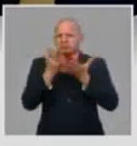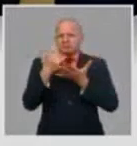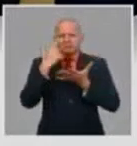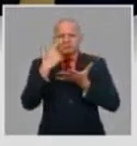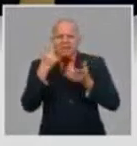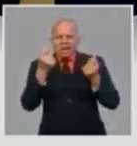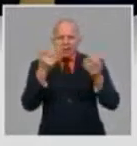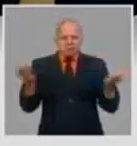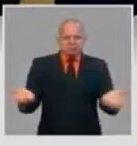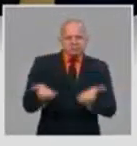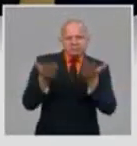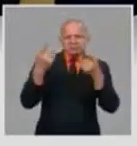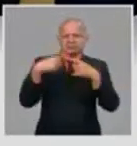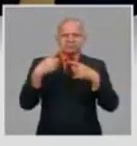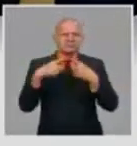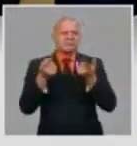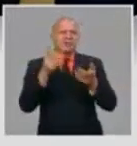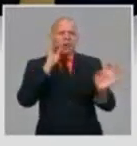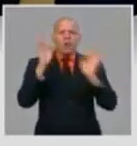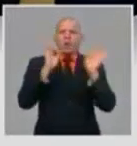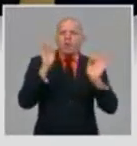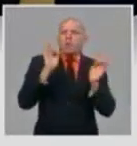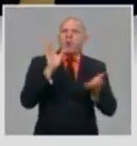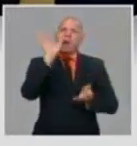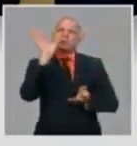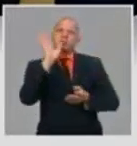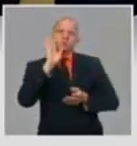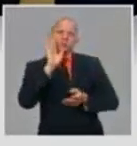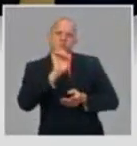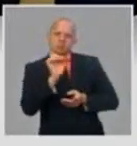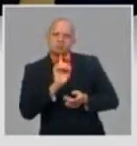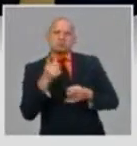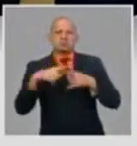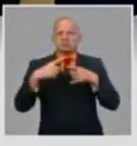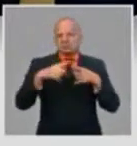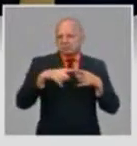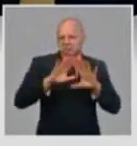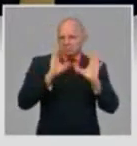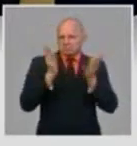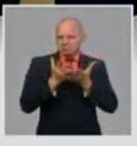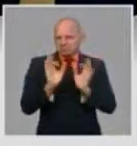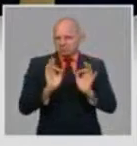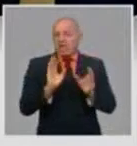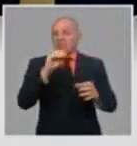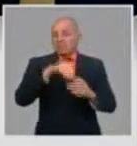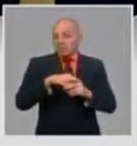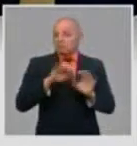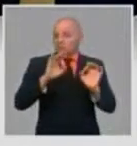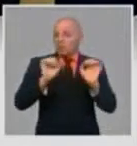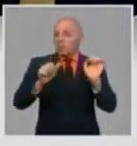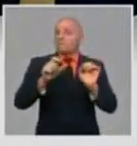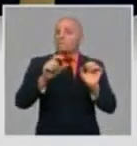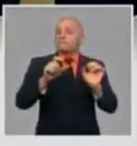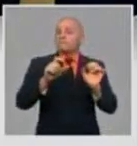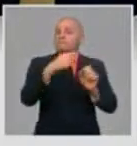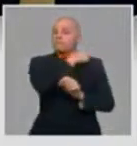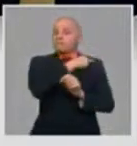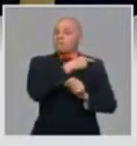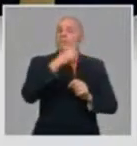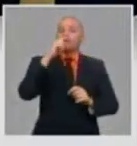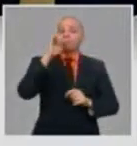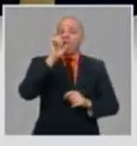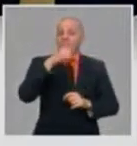la economía verde, el cambio climático de la administración Biden. Aquí tienen una